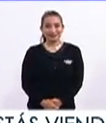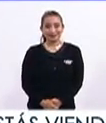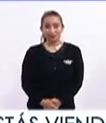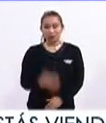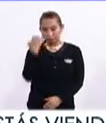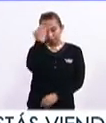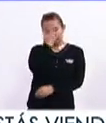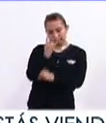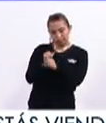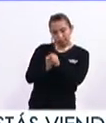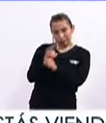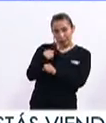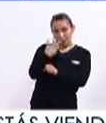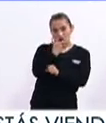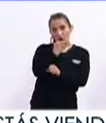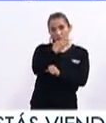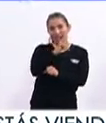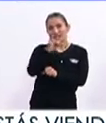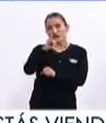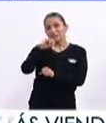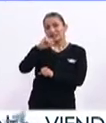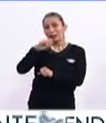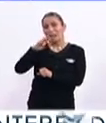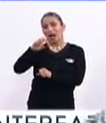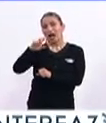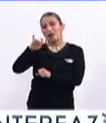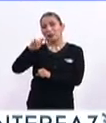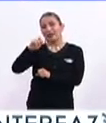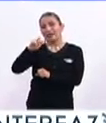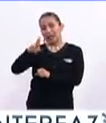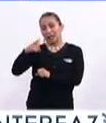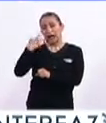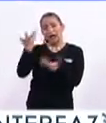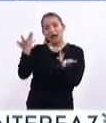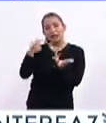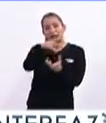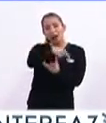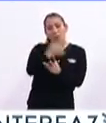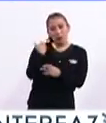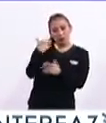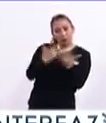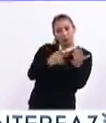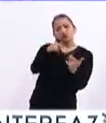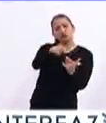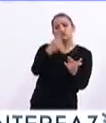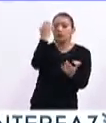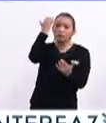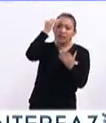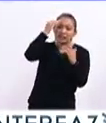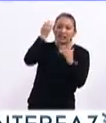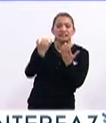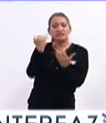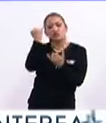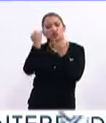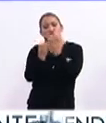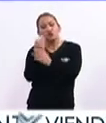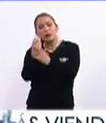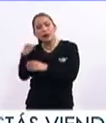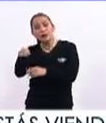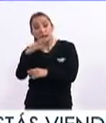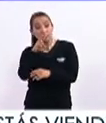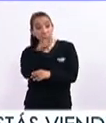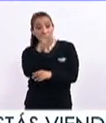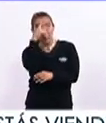Un estudio realizado por Global Innovation Barometer, el cual se dedica a conocer la percepción sobre innovación en el mundo, reveló